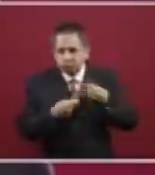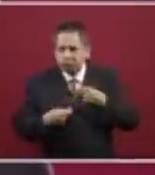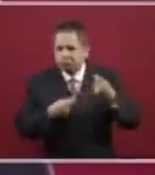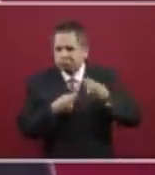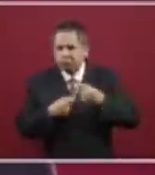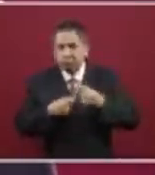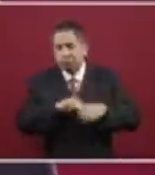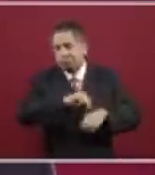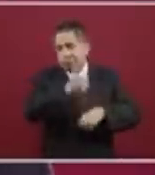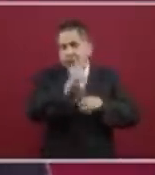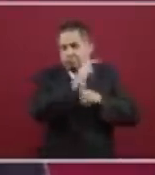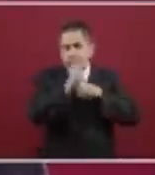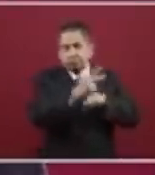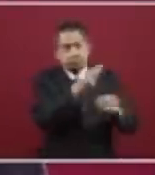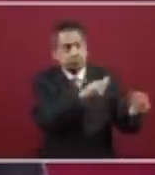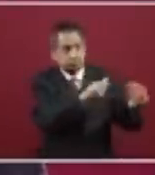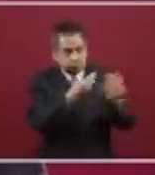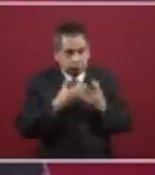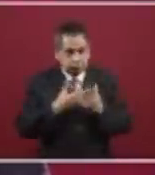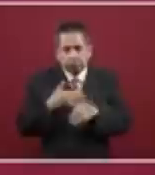desde el extranjero: